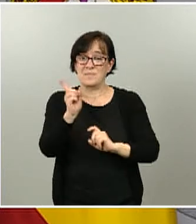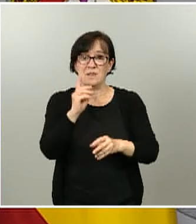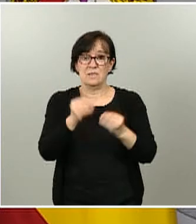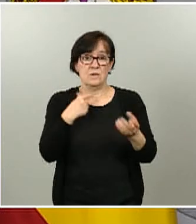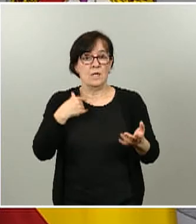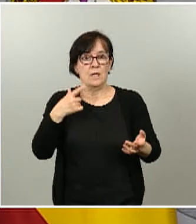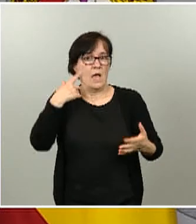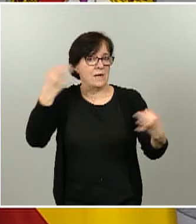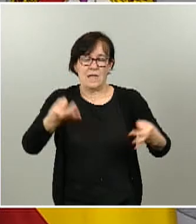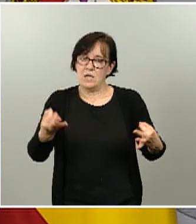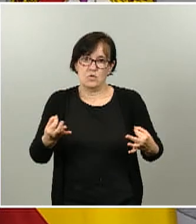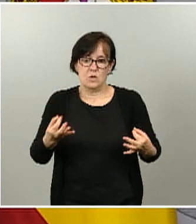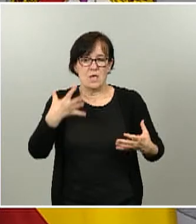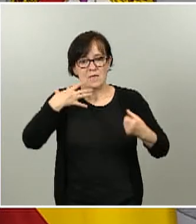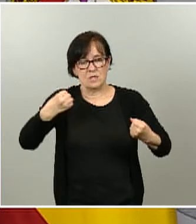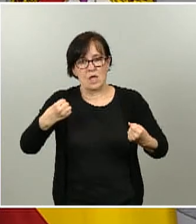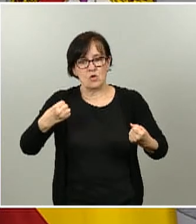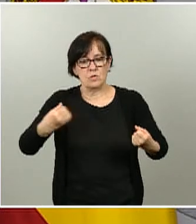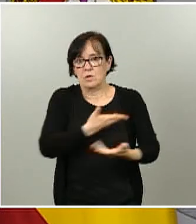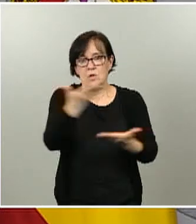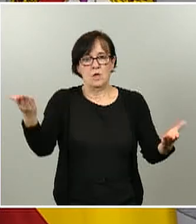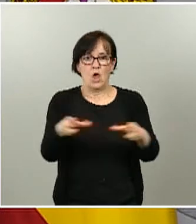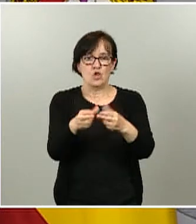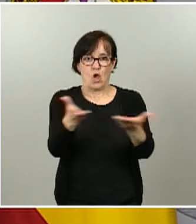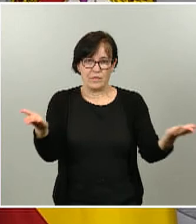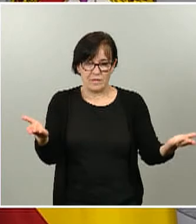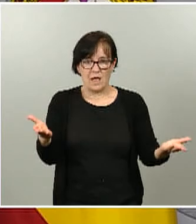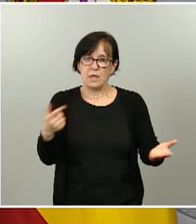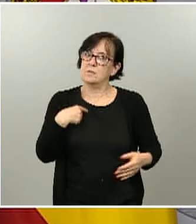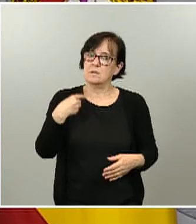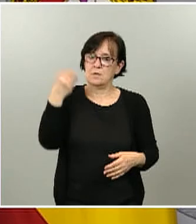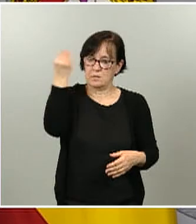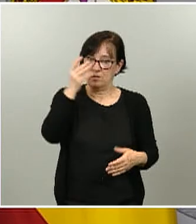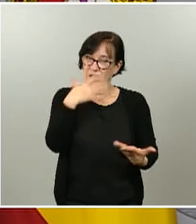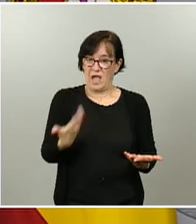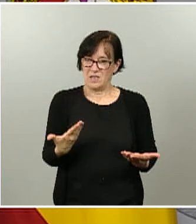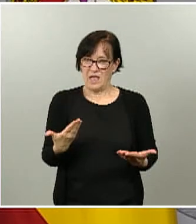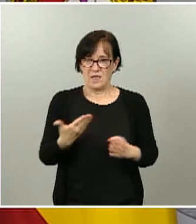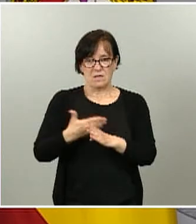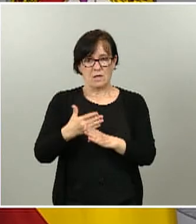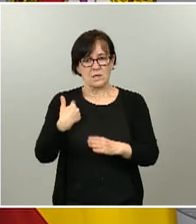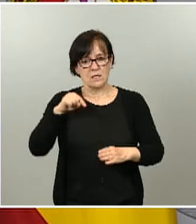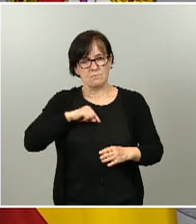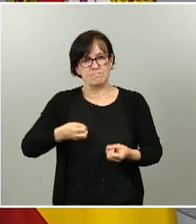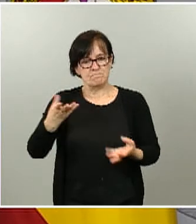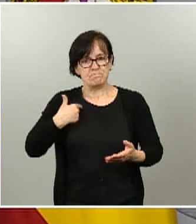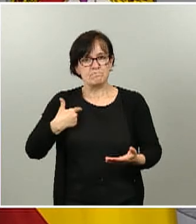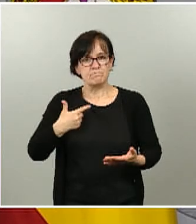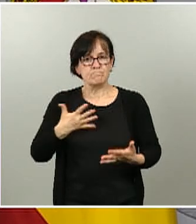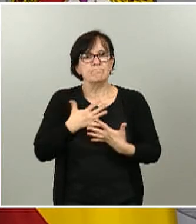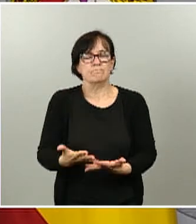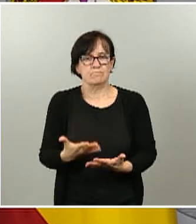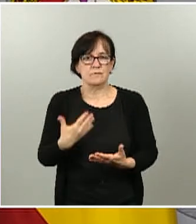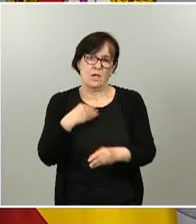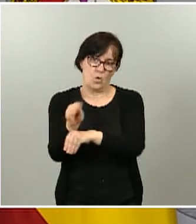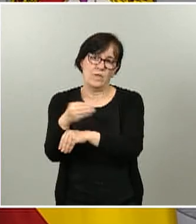la salud del conjunto de la ciudadanía, cosa que yo creo que a estas alturas todos hemos expresado nuestra voluntad de preservarla. En